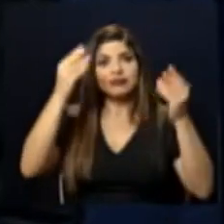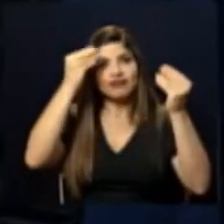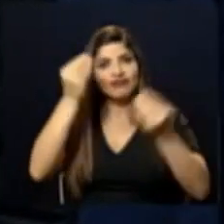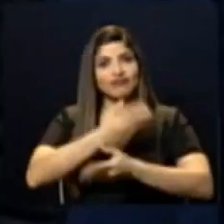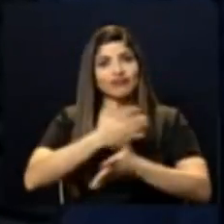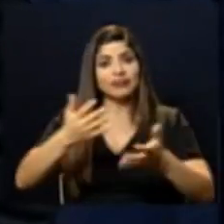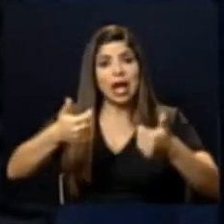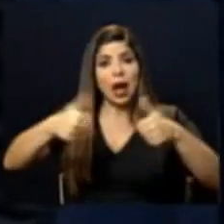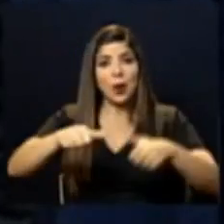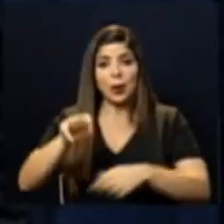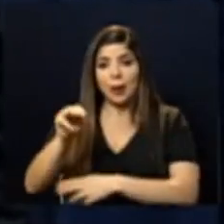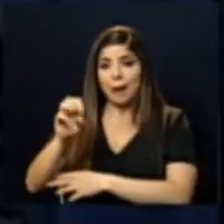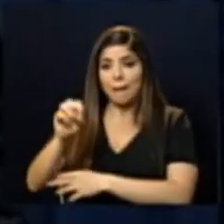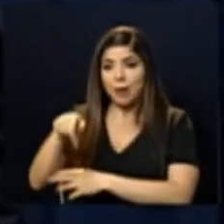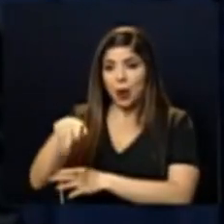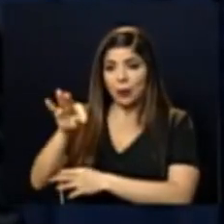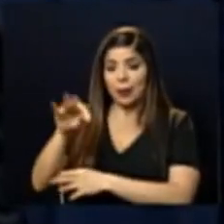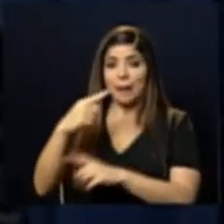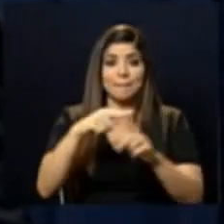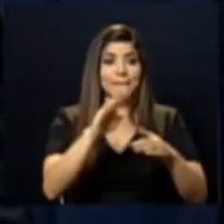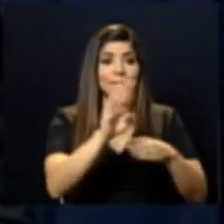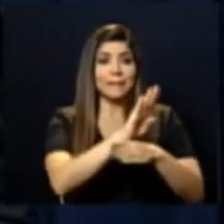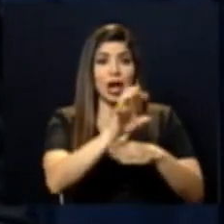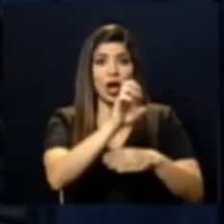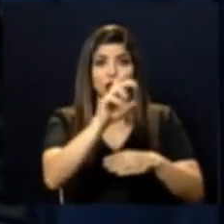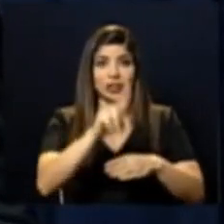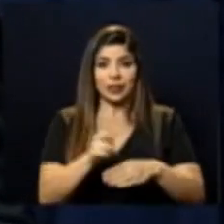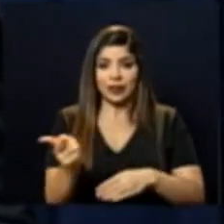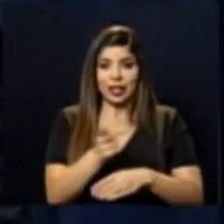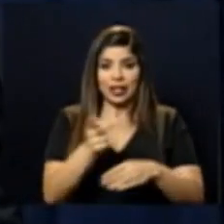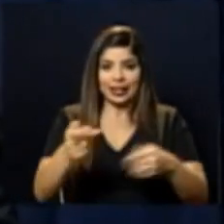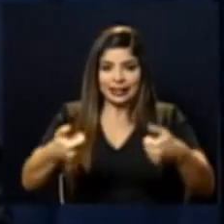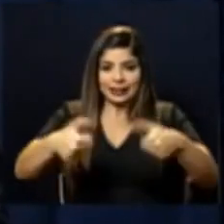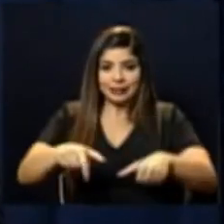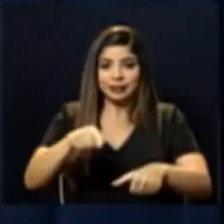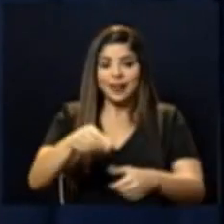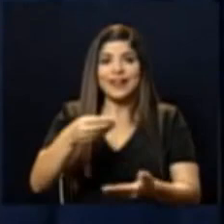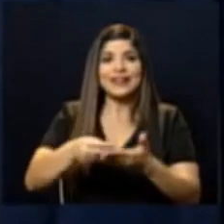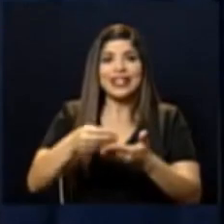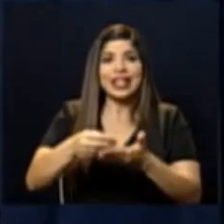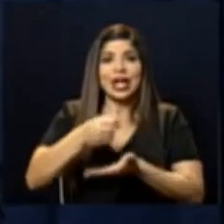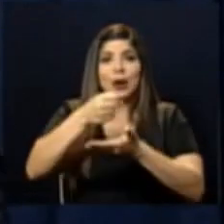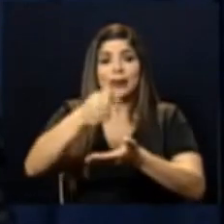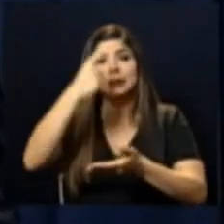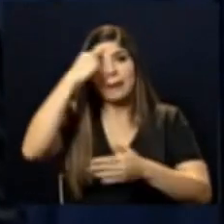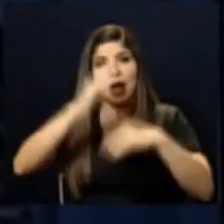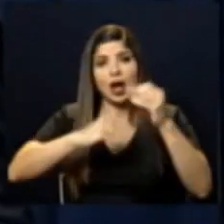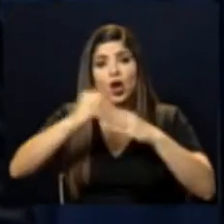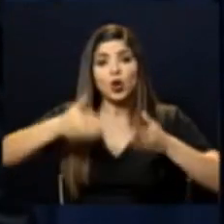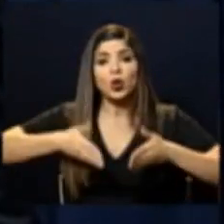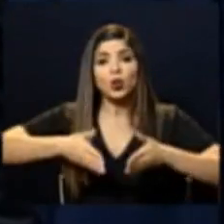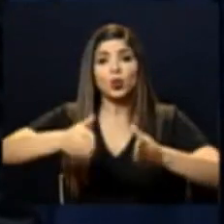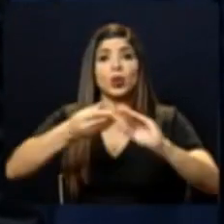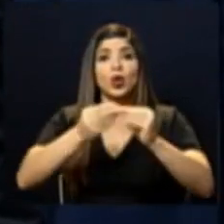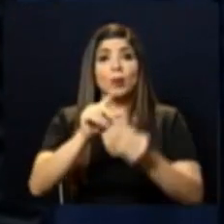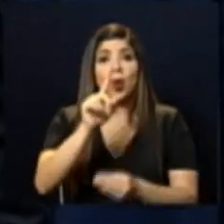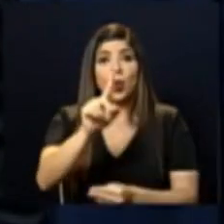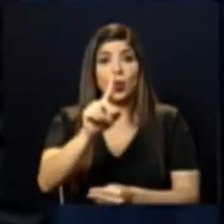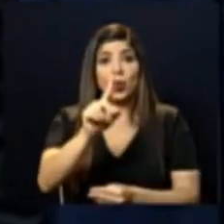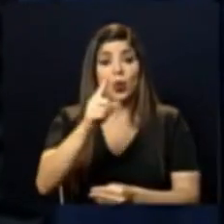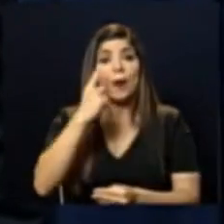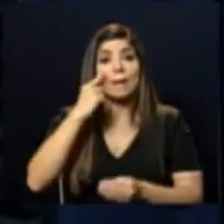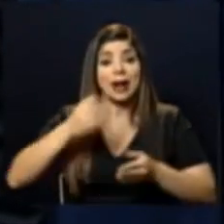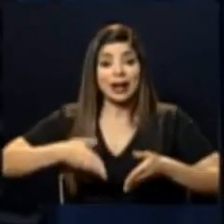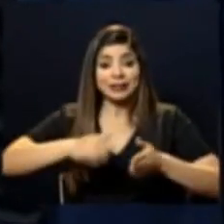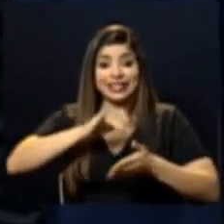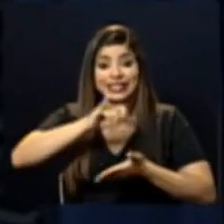el acuerdo entre el MOP y el Banco de Costa Rica, que opera el fideicomiso de la Ruta 1, para ampliar la vía